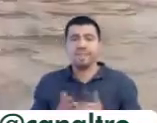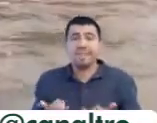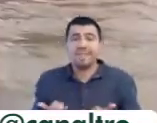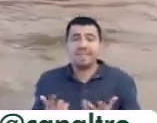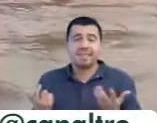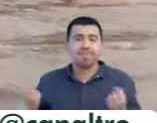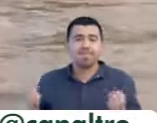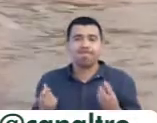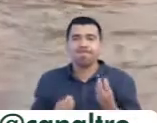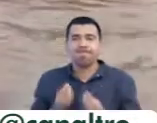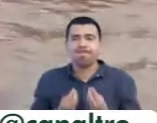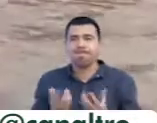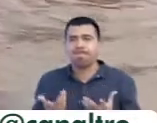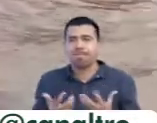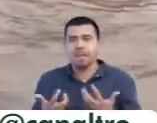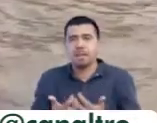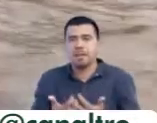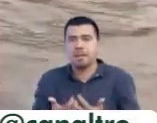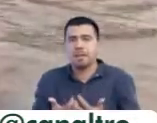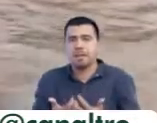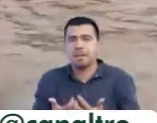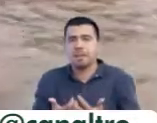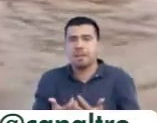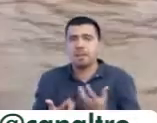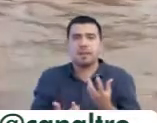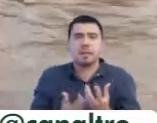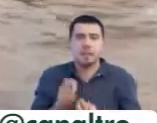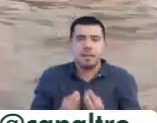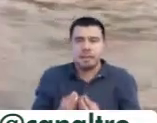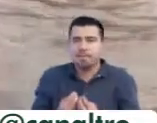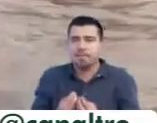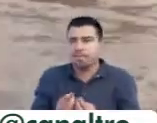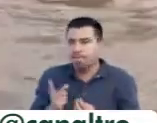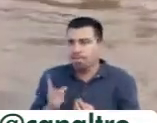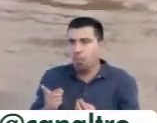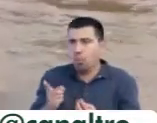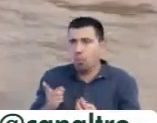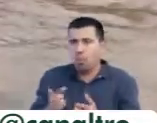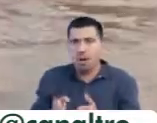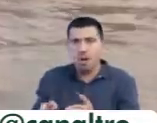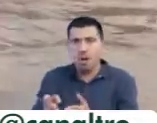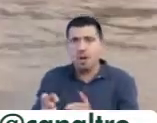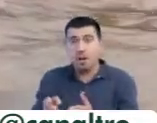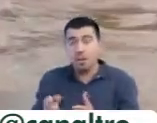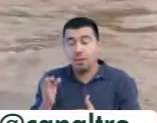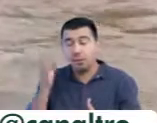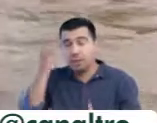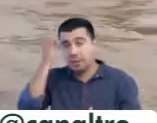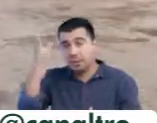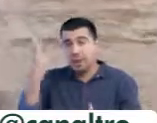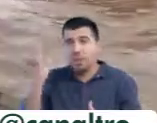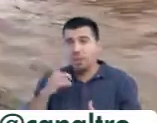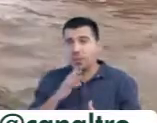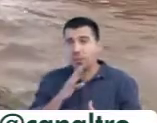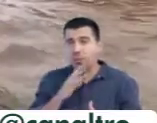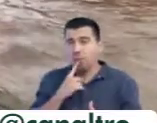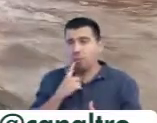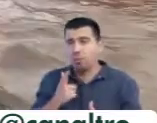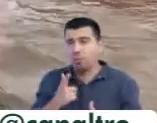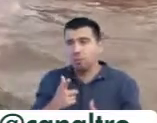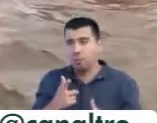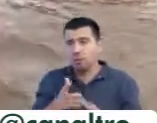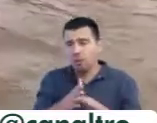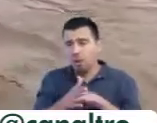pues la gente está muy angustiada, de pronto se nos puede seguir llevando esta parte que